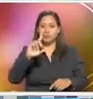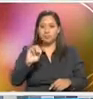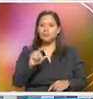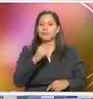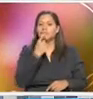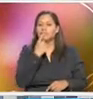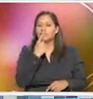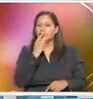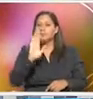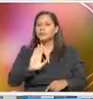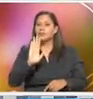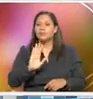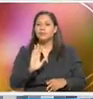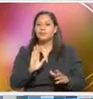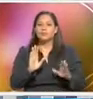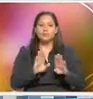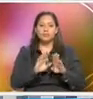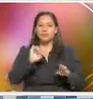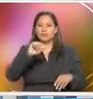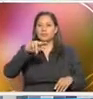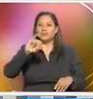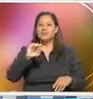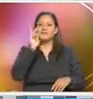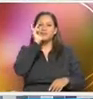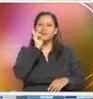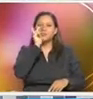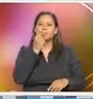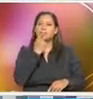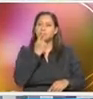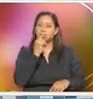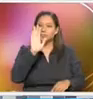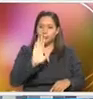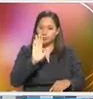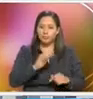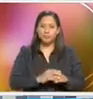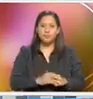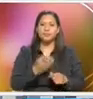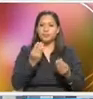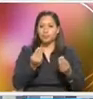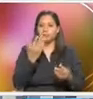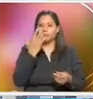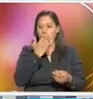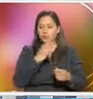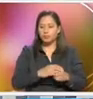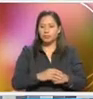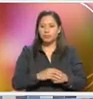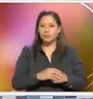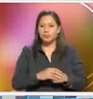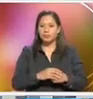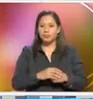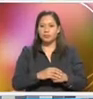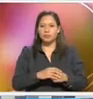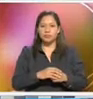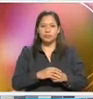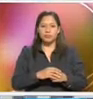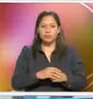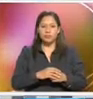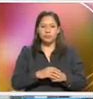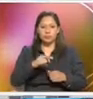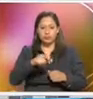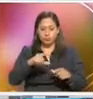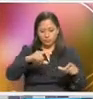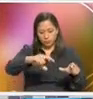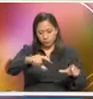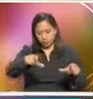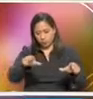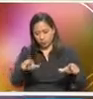como anisado, ¿no? Como un poquito anís. Sí. El eneldo. Entonces, pues queda muy, muy rico de sabor. Vamos aquí a ir